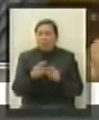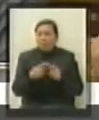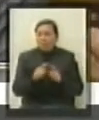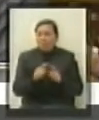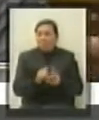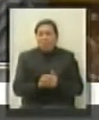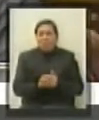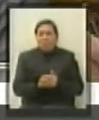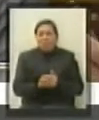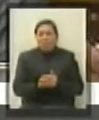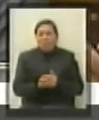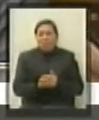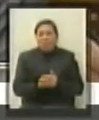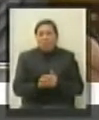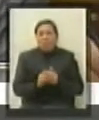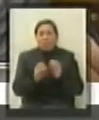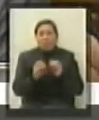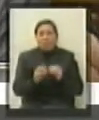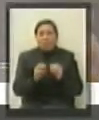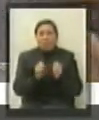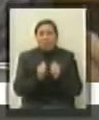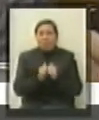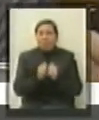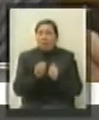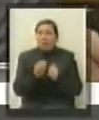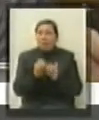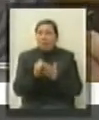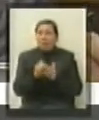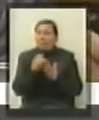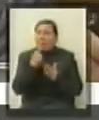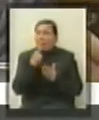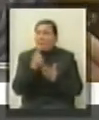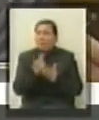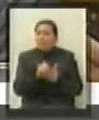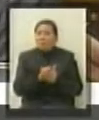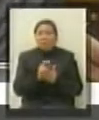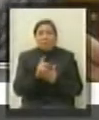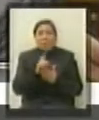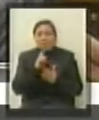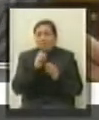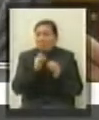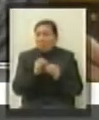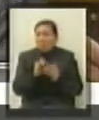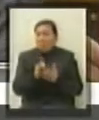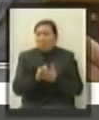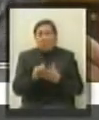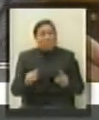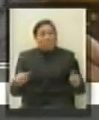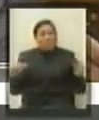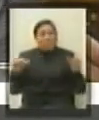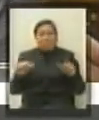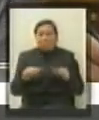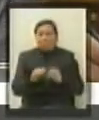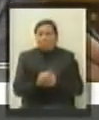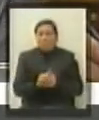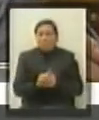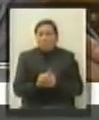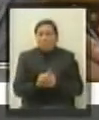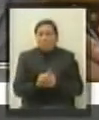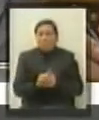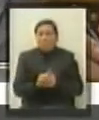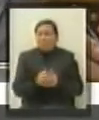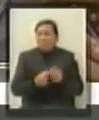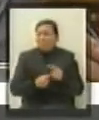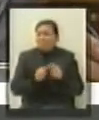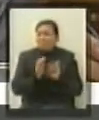permita cumplir con aquello que se ha dicho que no hemos cumplido y que hemos fracasado, ¿no? No hemos